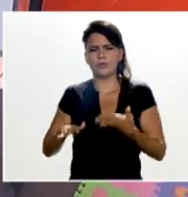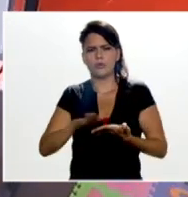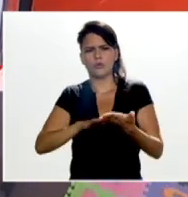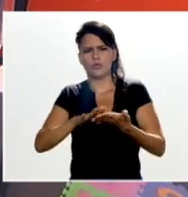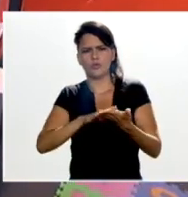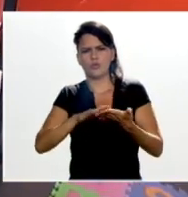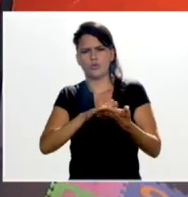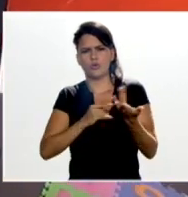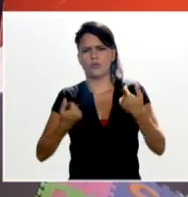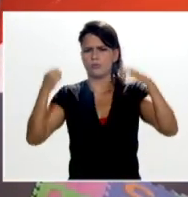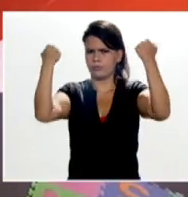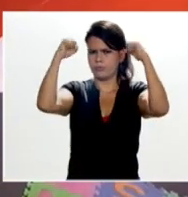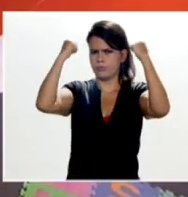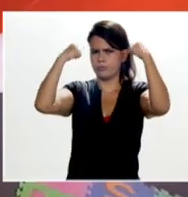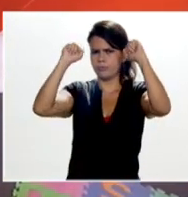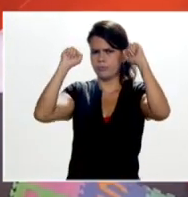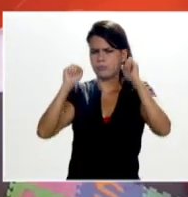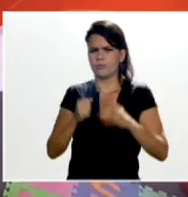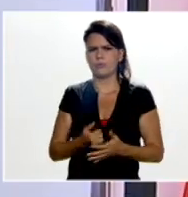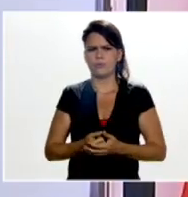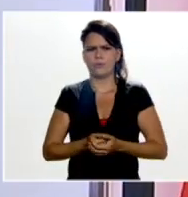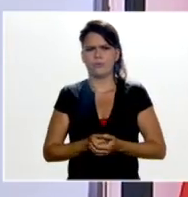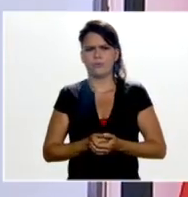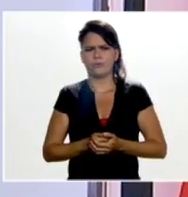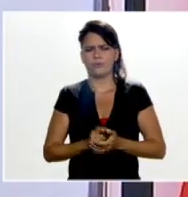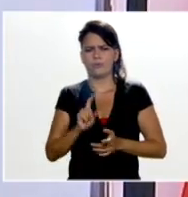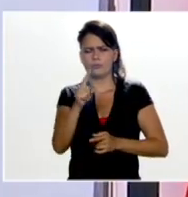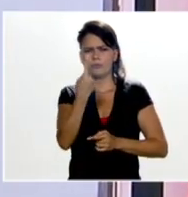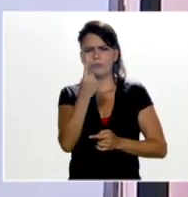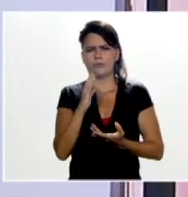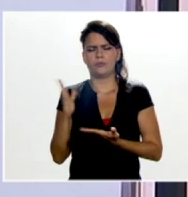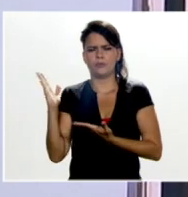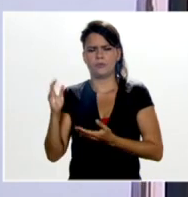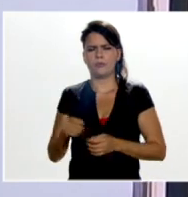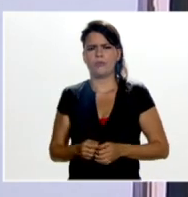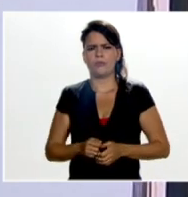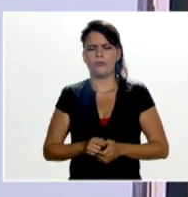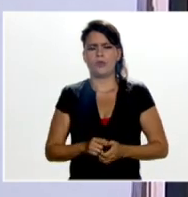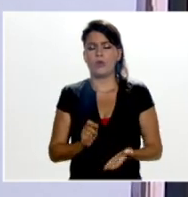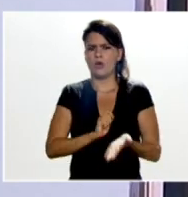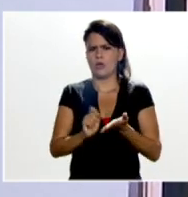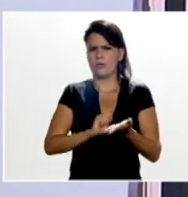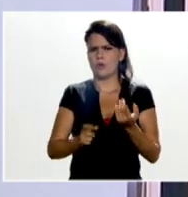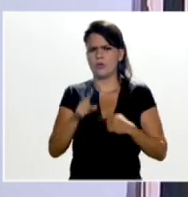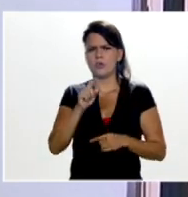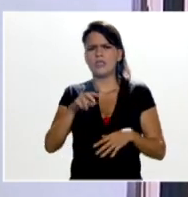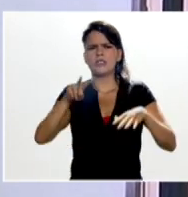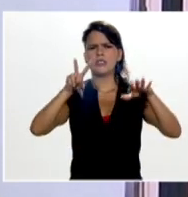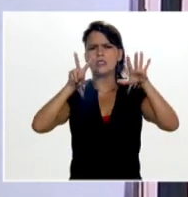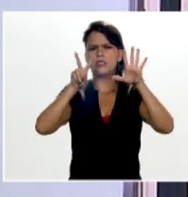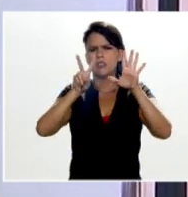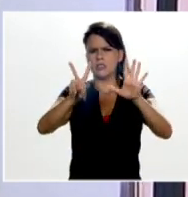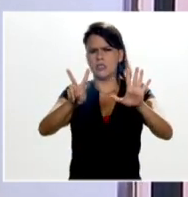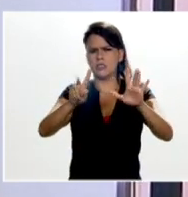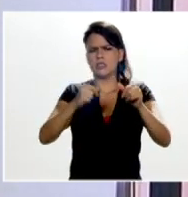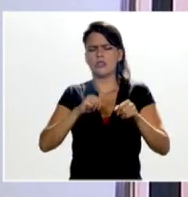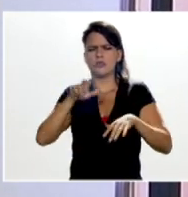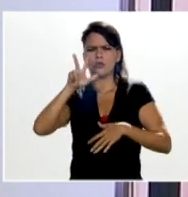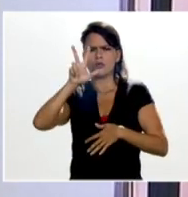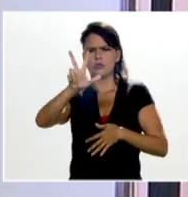esos ejercicios. El primer caso, lo copiamos igualito, 730.000.